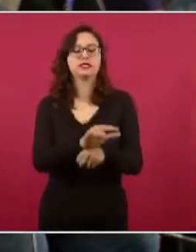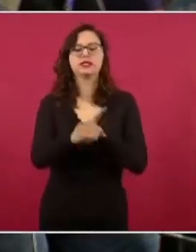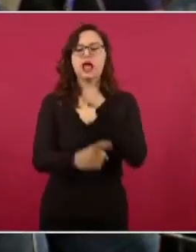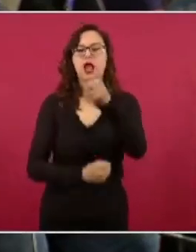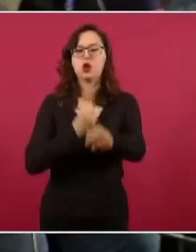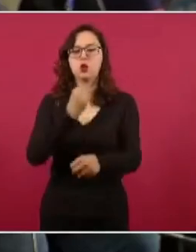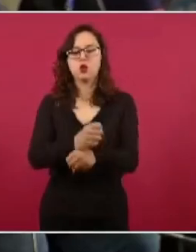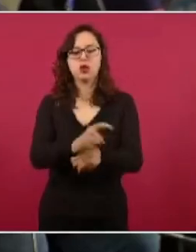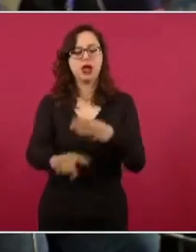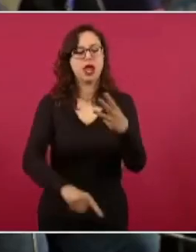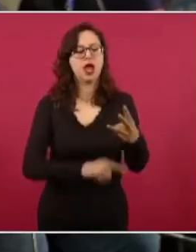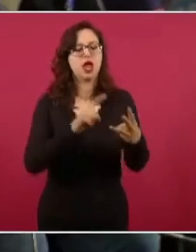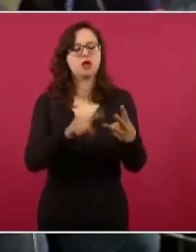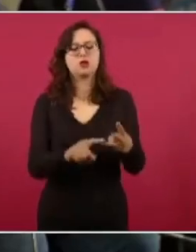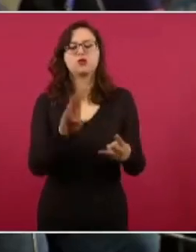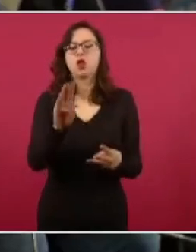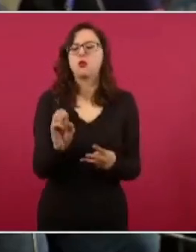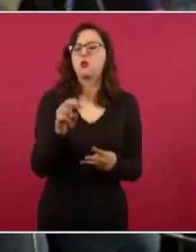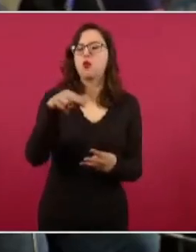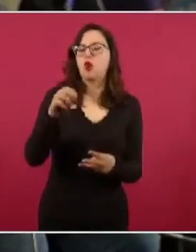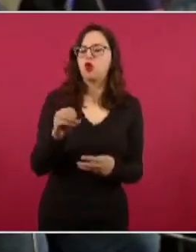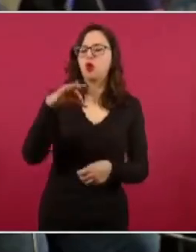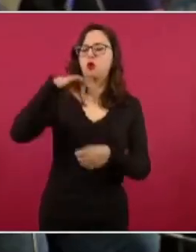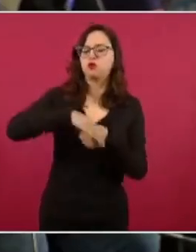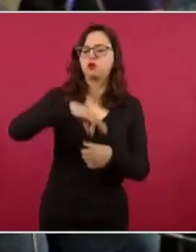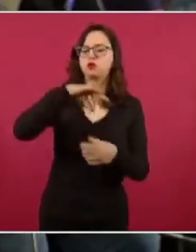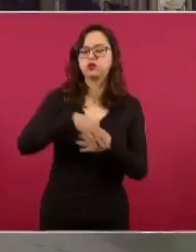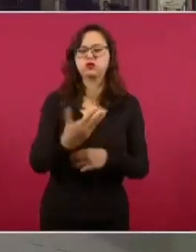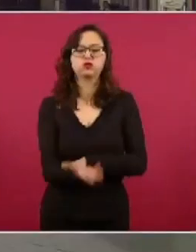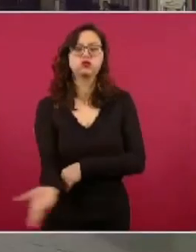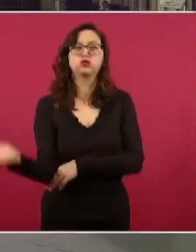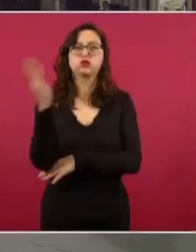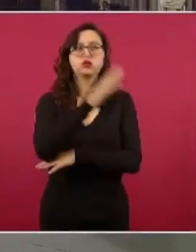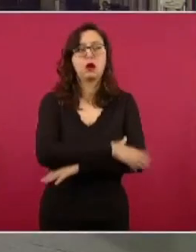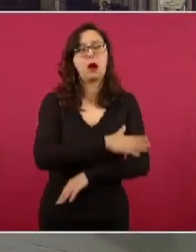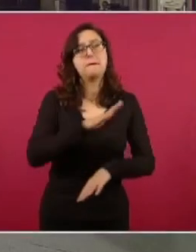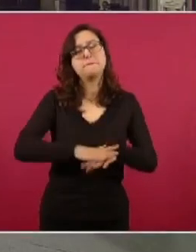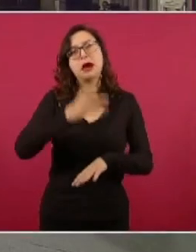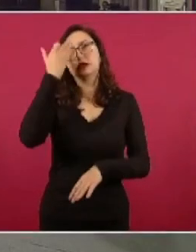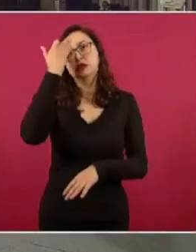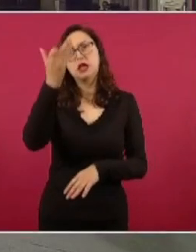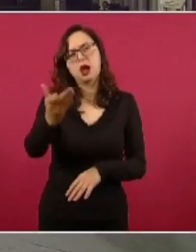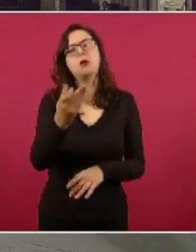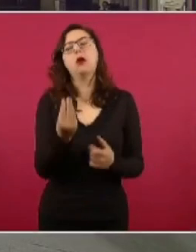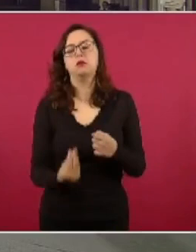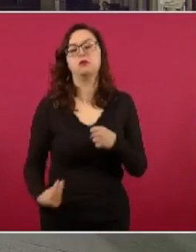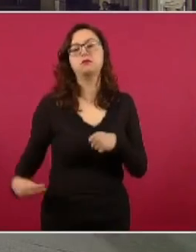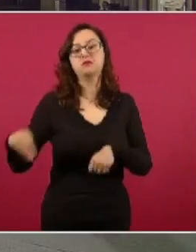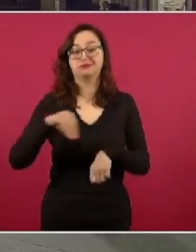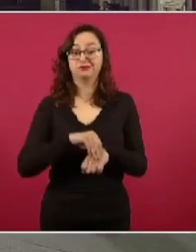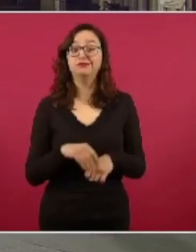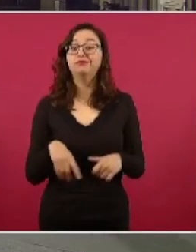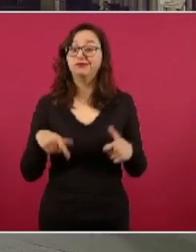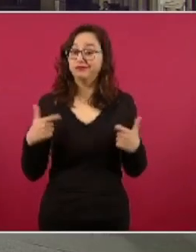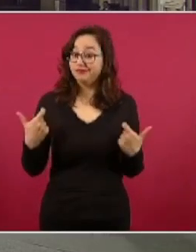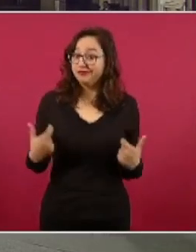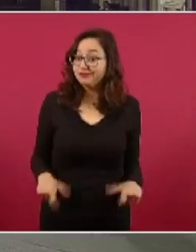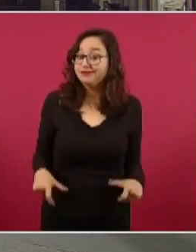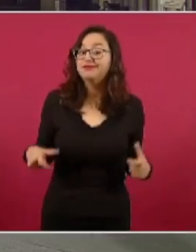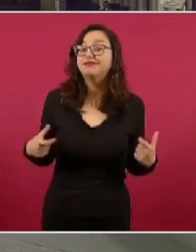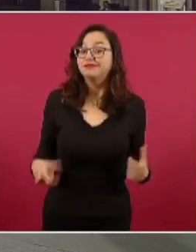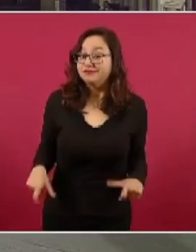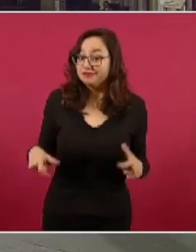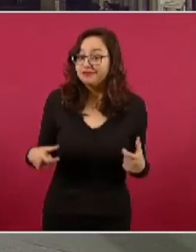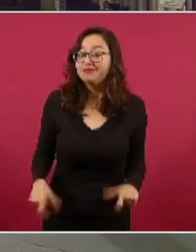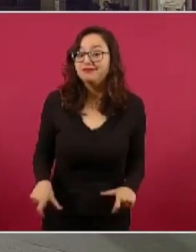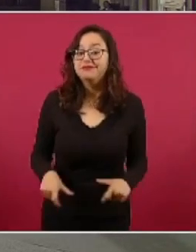autoridades electorales por jornadas electorales, son bonos también, digamos, muy pachoncitos en términos